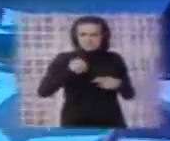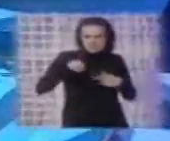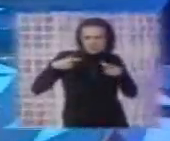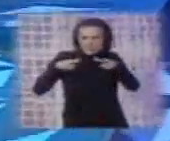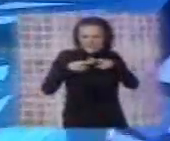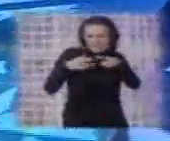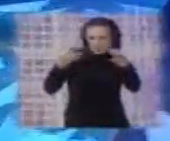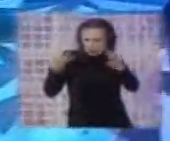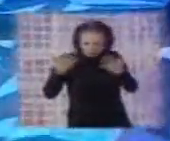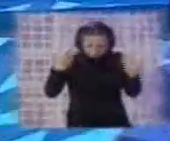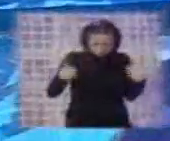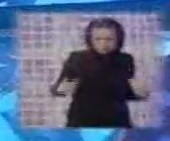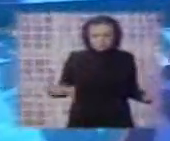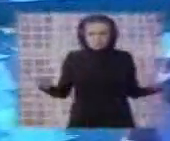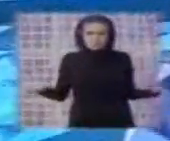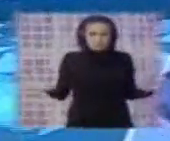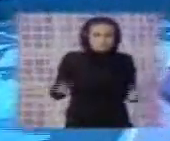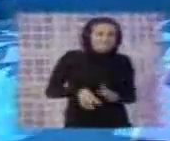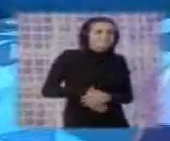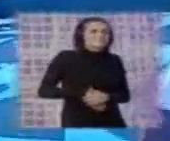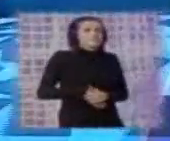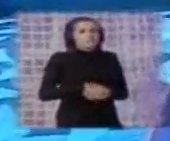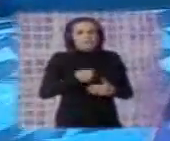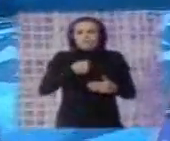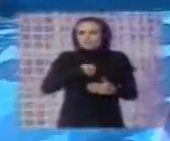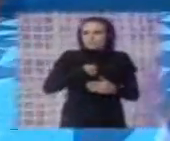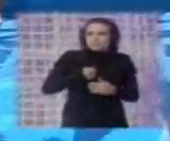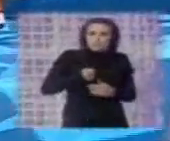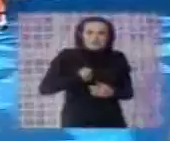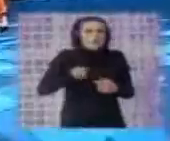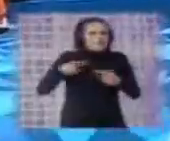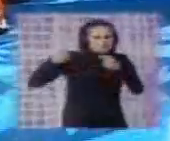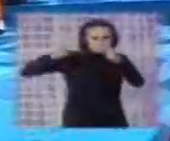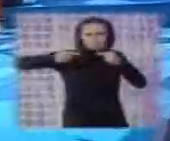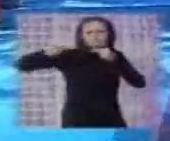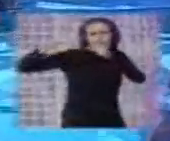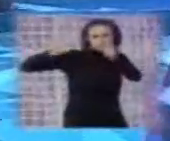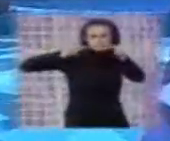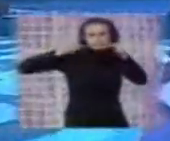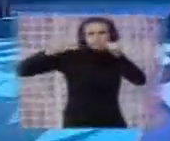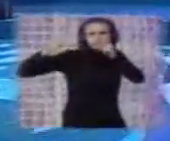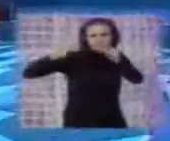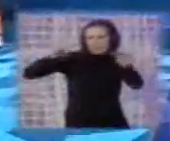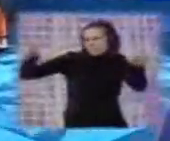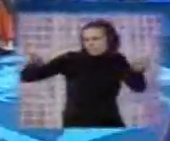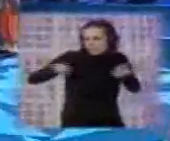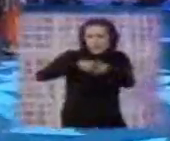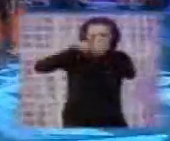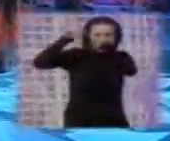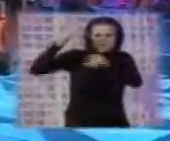¿De qué coño iba yo? Por más que me pelearan, daba igual que